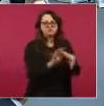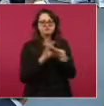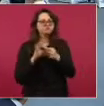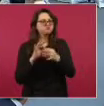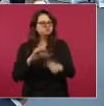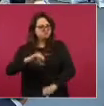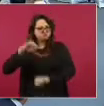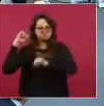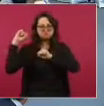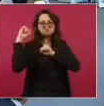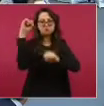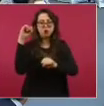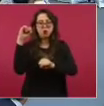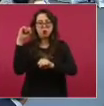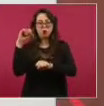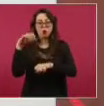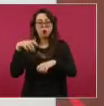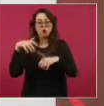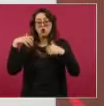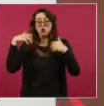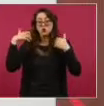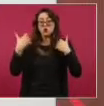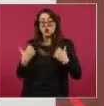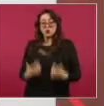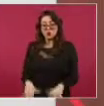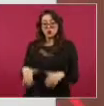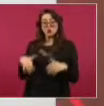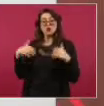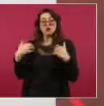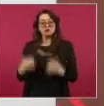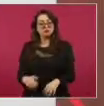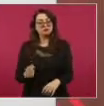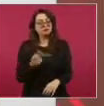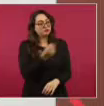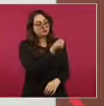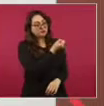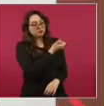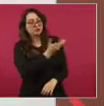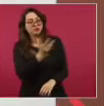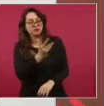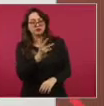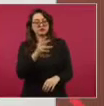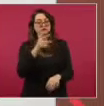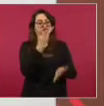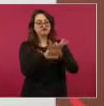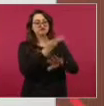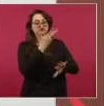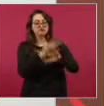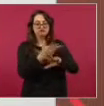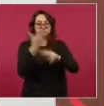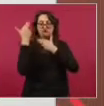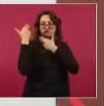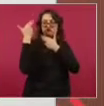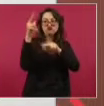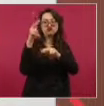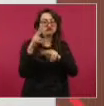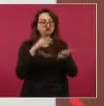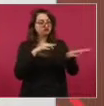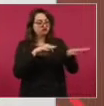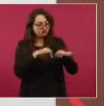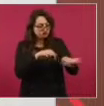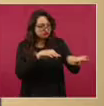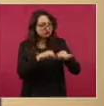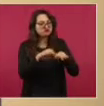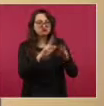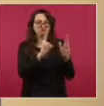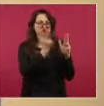La noticia de aquella huelga y los crímenes perpetrados contra los trabajadores llegaron a México y contribuyeron muy notablemente a